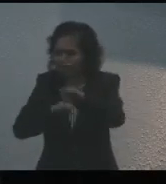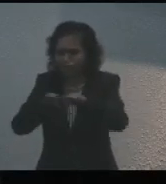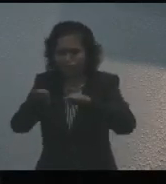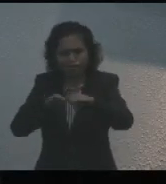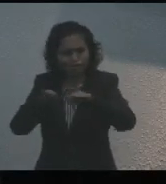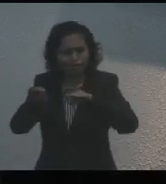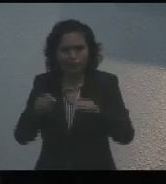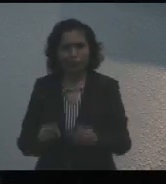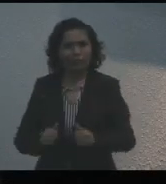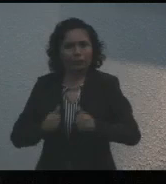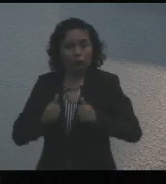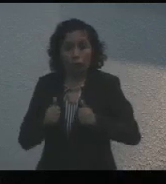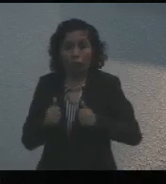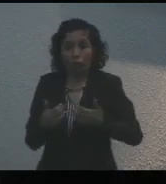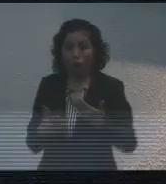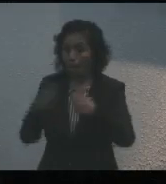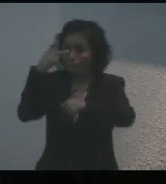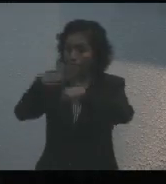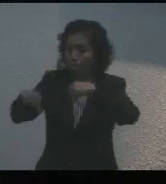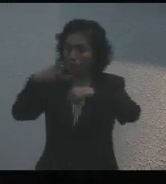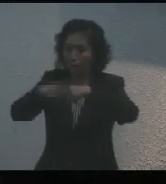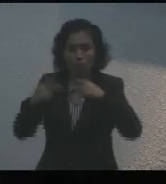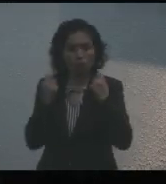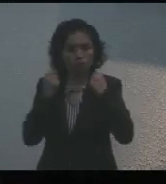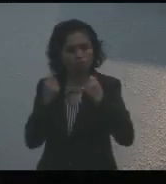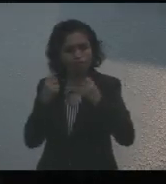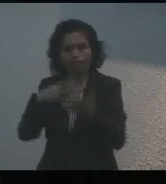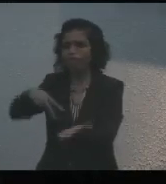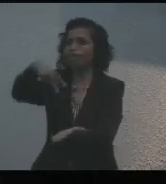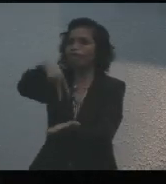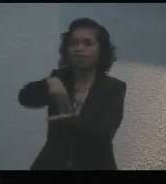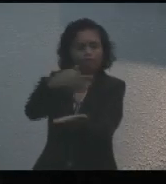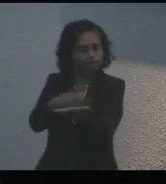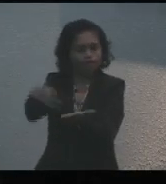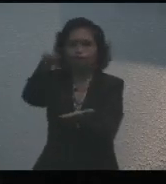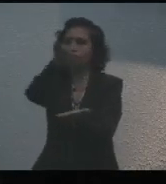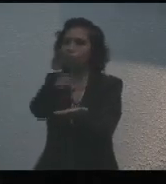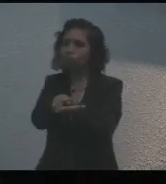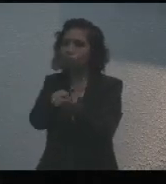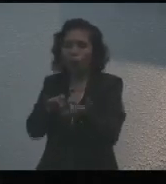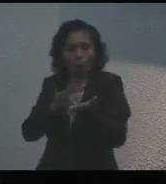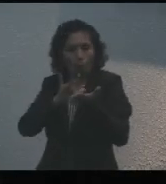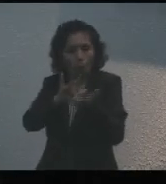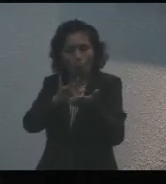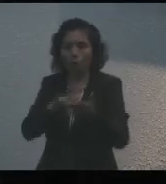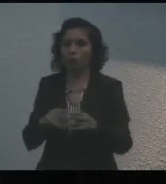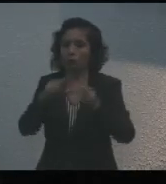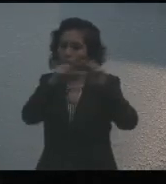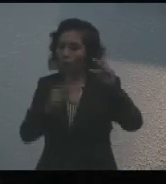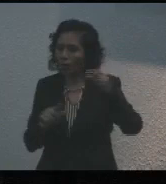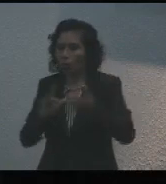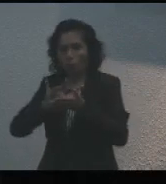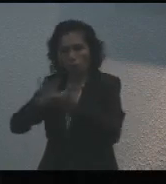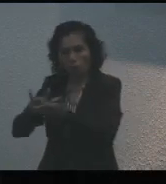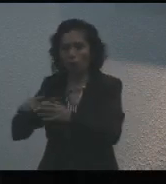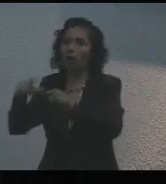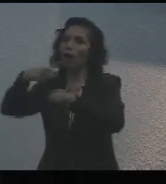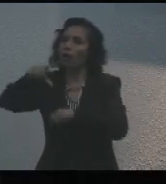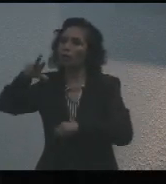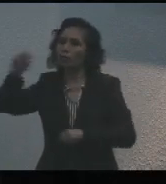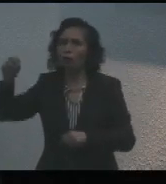patriotismo, exponen sus vidas para servir al país, para servir a nuestro amado Quintana Roo. Muchas gracias y que